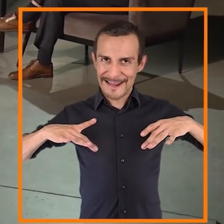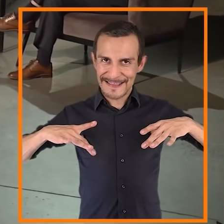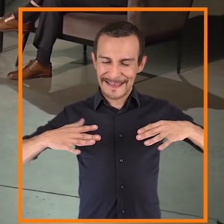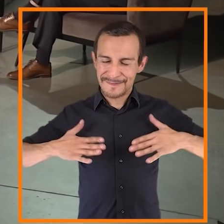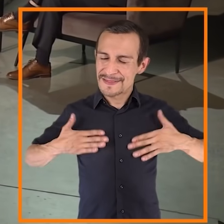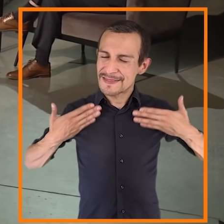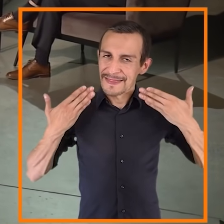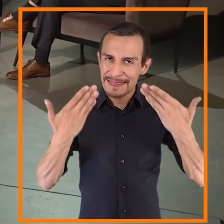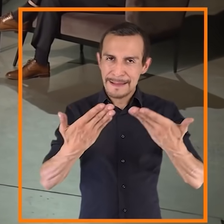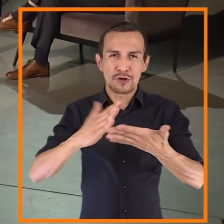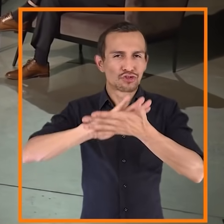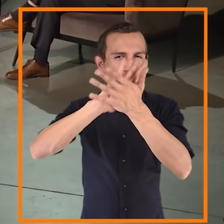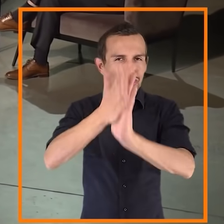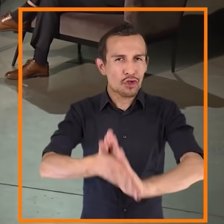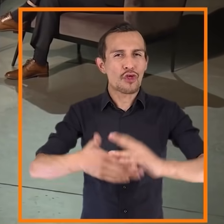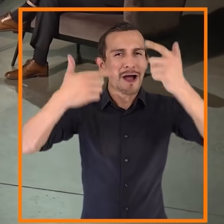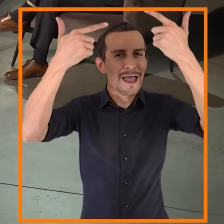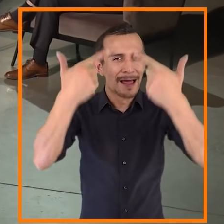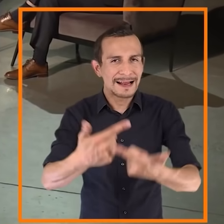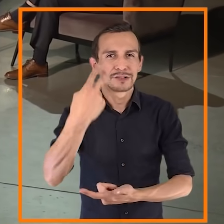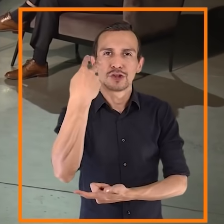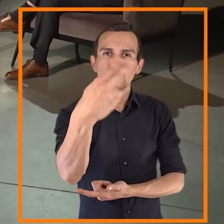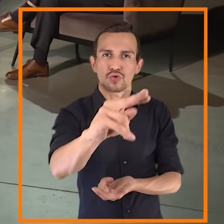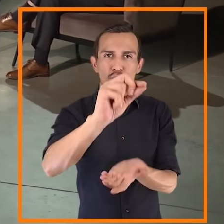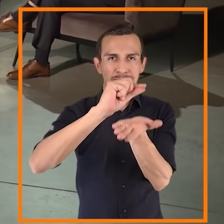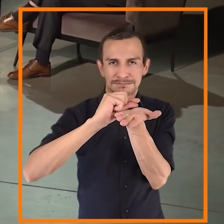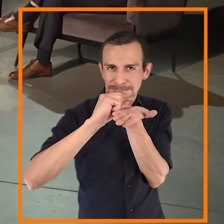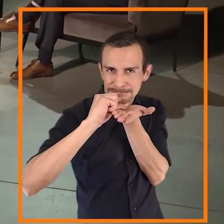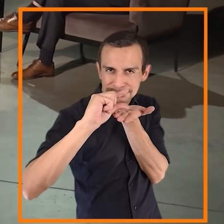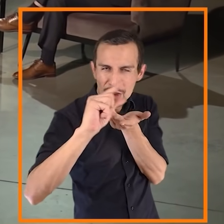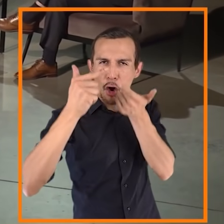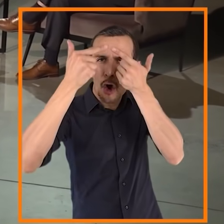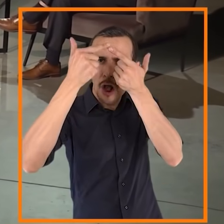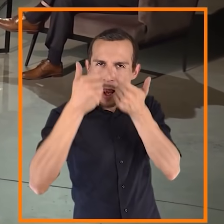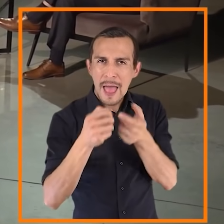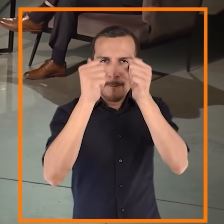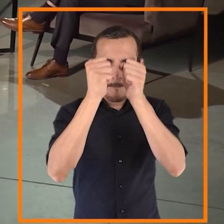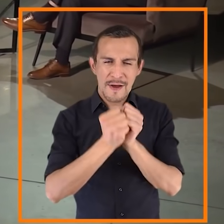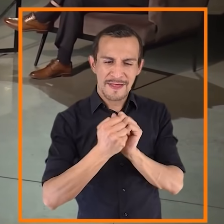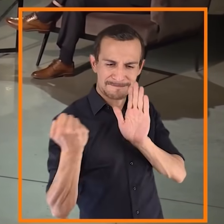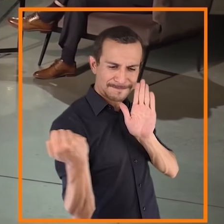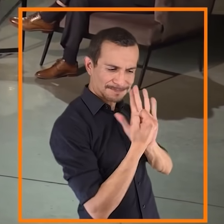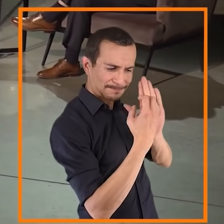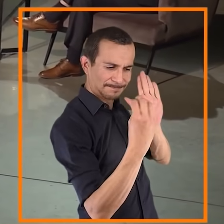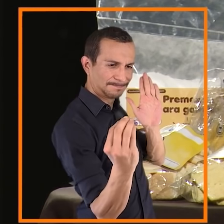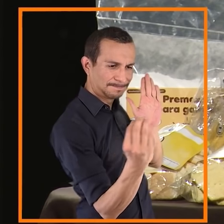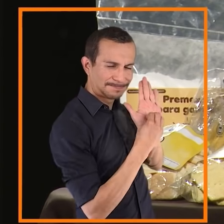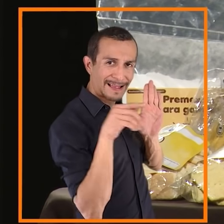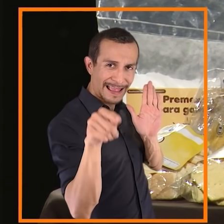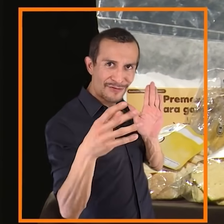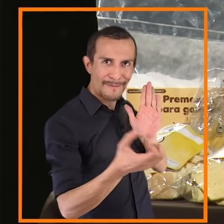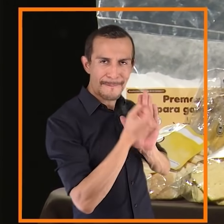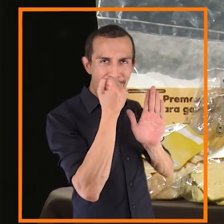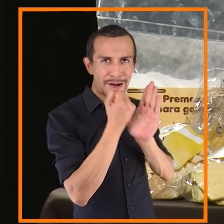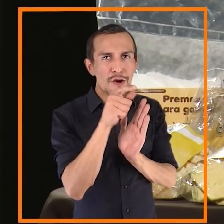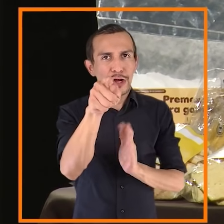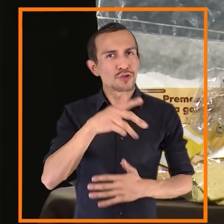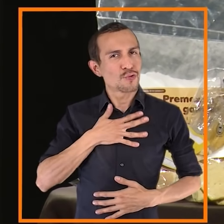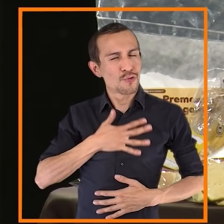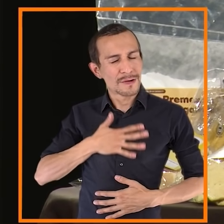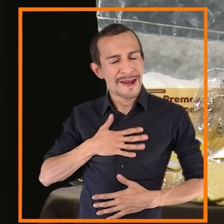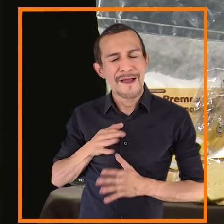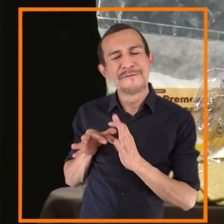felicitamos y te deseamos todo el éxito en tu emprendimiento y ojalá puedas plasmar esto para lograr lo que